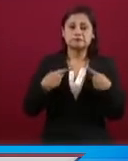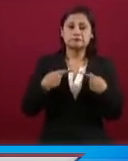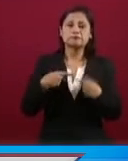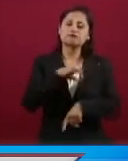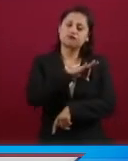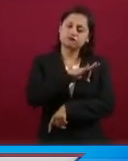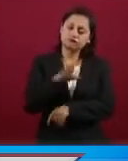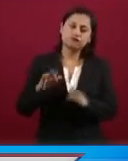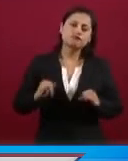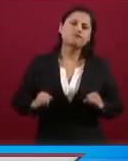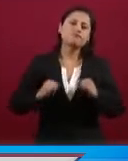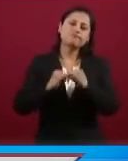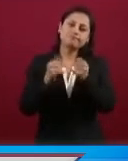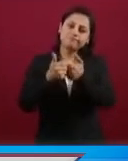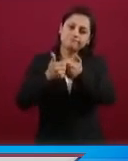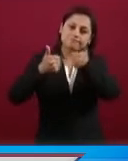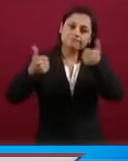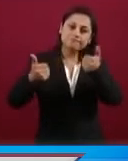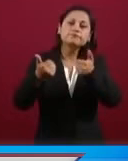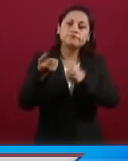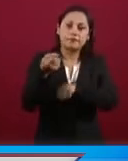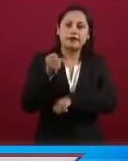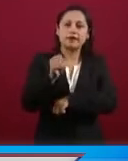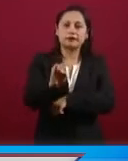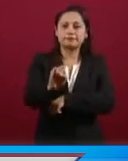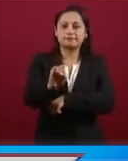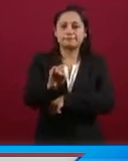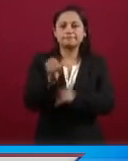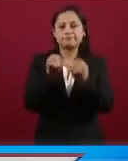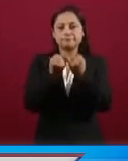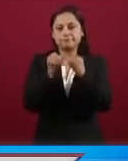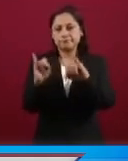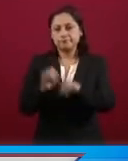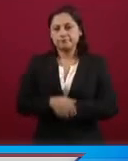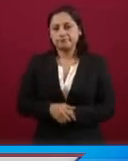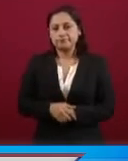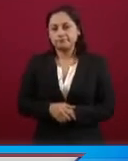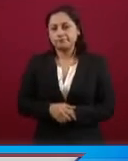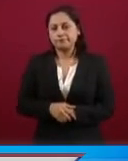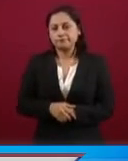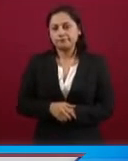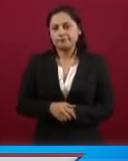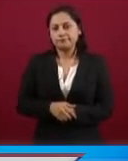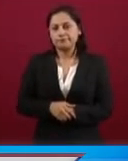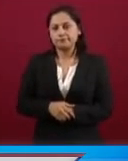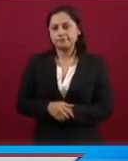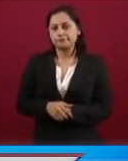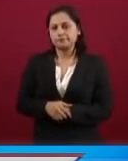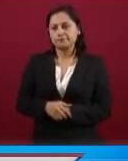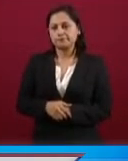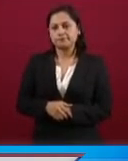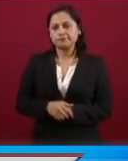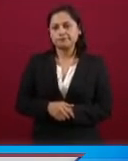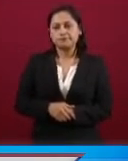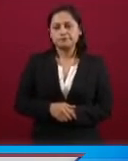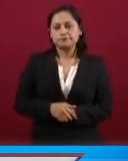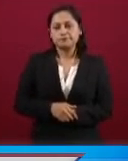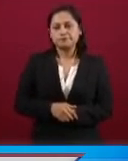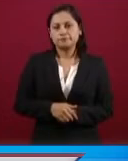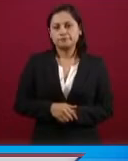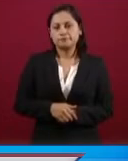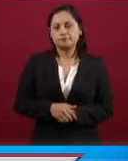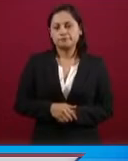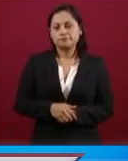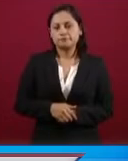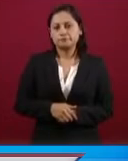con la administración saliente, que no solo fueron omisos, sino que abiertamente defendieron a los grupos de poder y no cumplieron con su responsabilidad. Pide